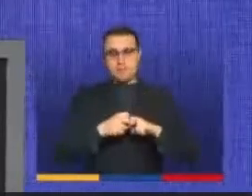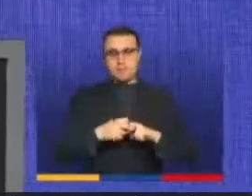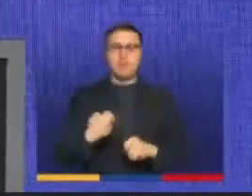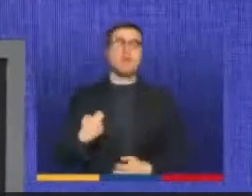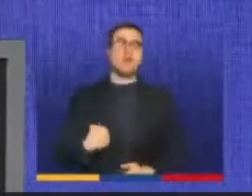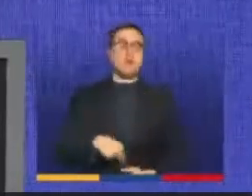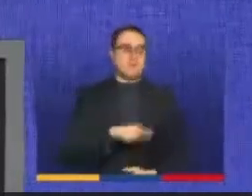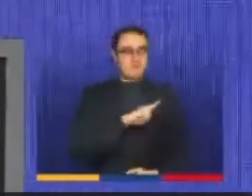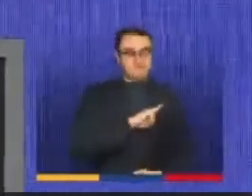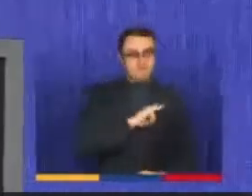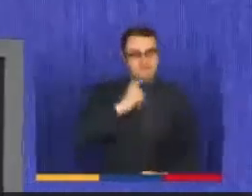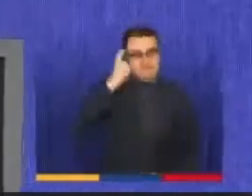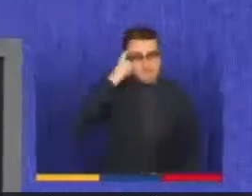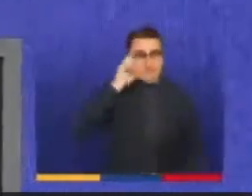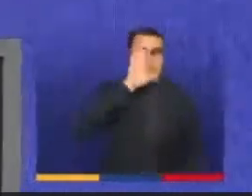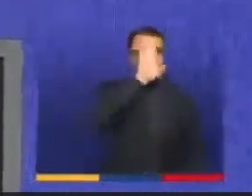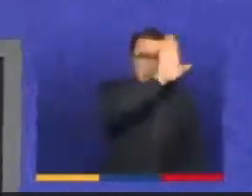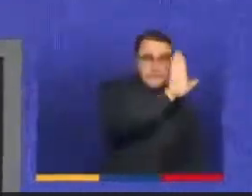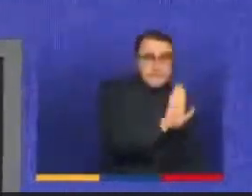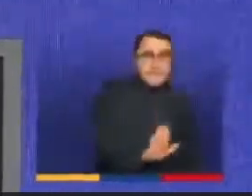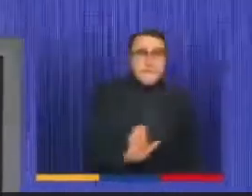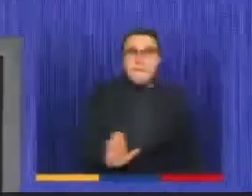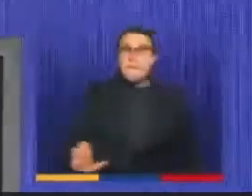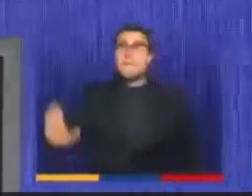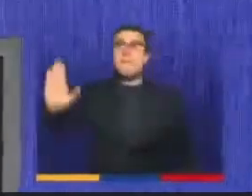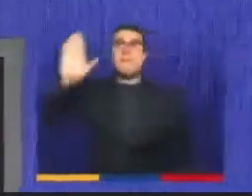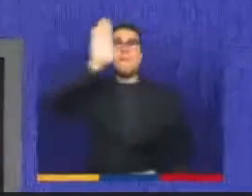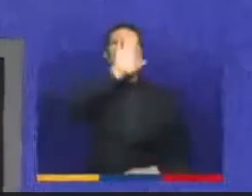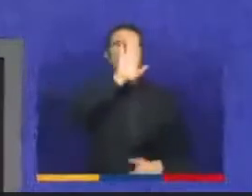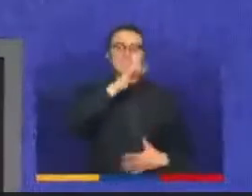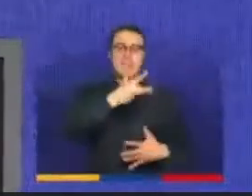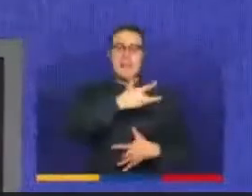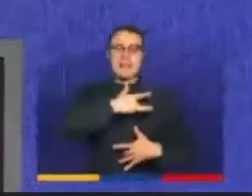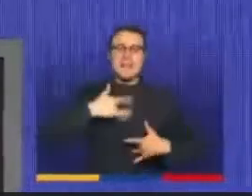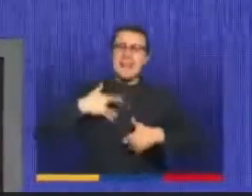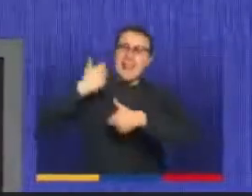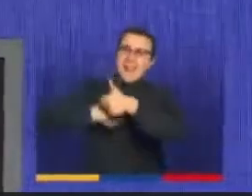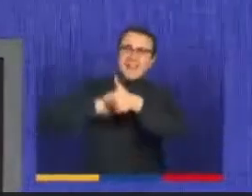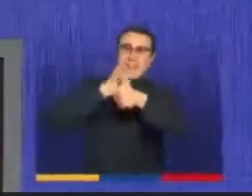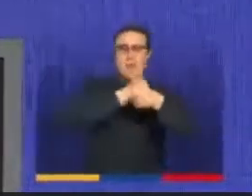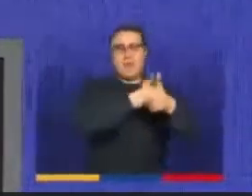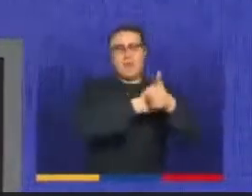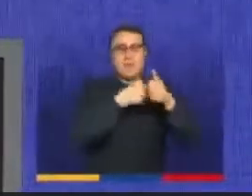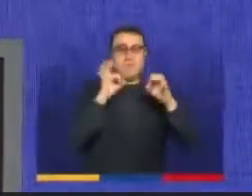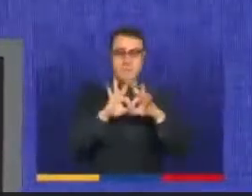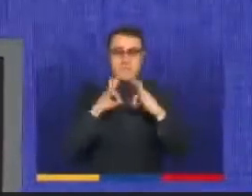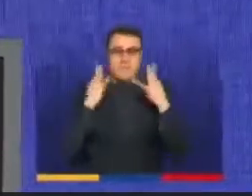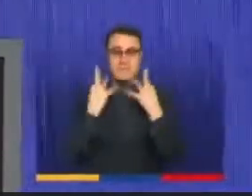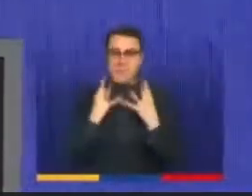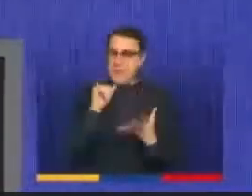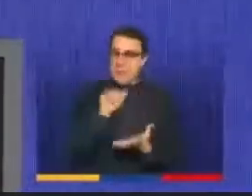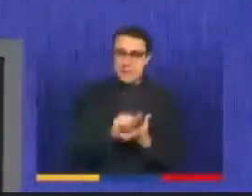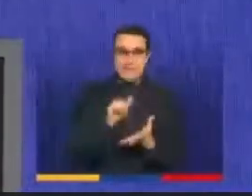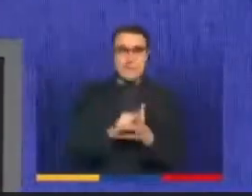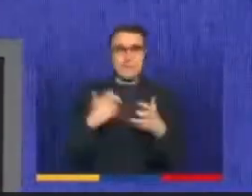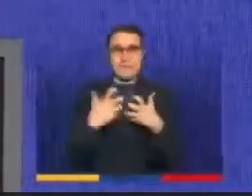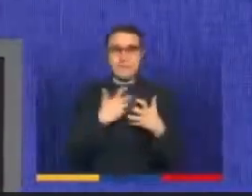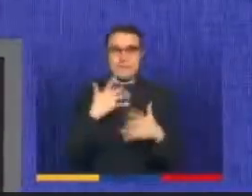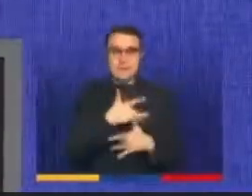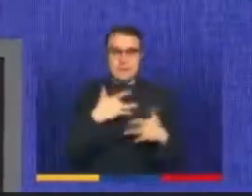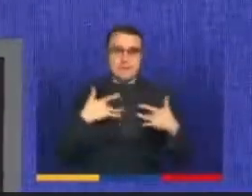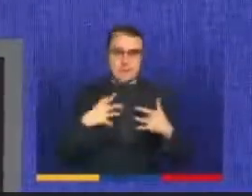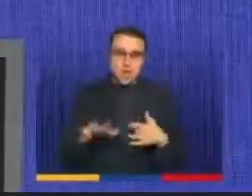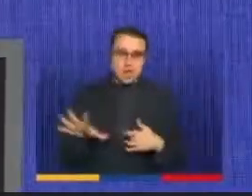tener una salud territorializada. Entonces la familia tendrá el mismo sistema de salud para todos